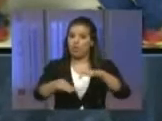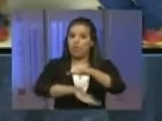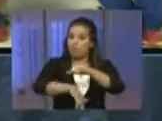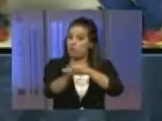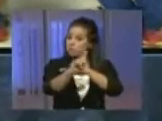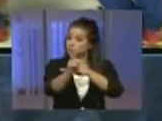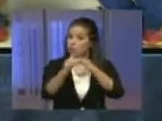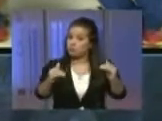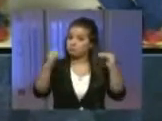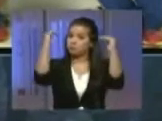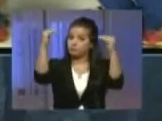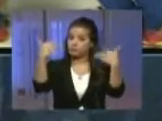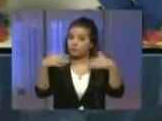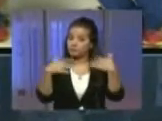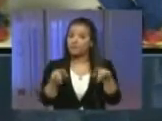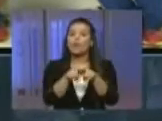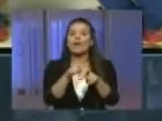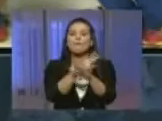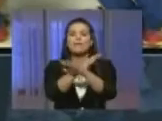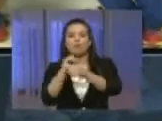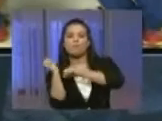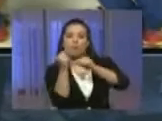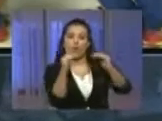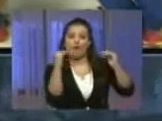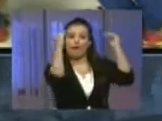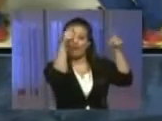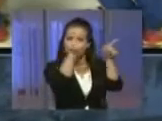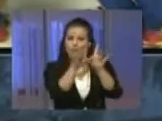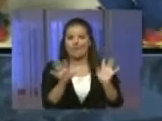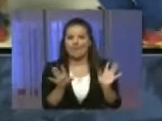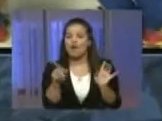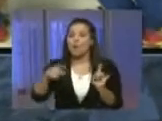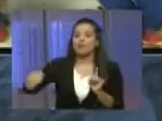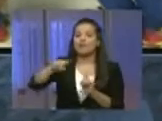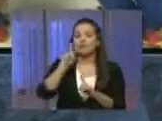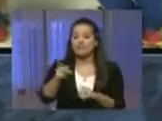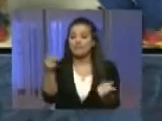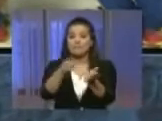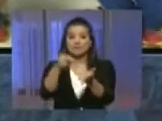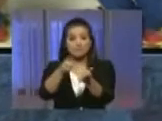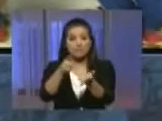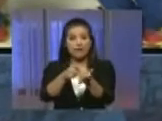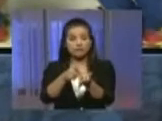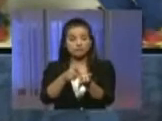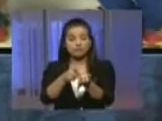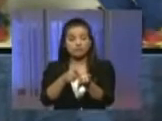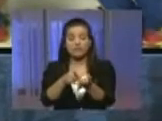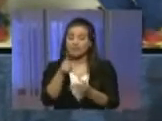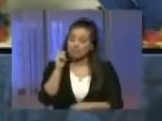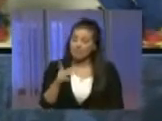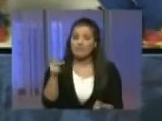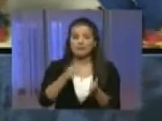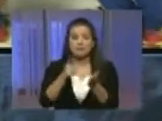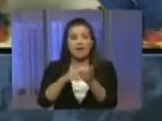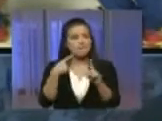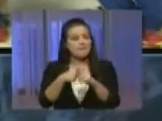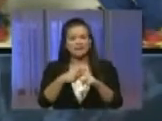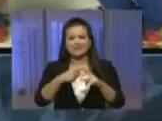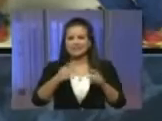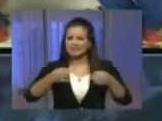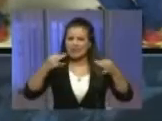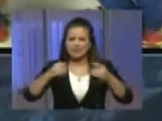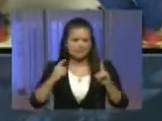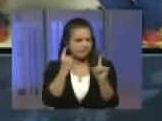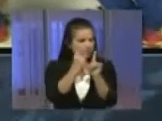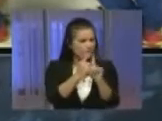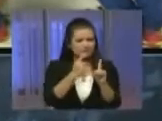responsabilidad todos los que están en la olimpiadas tienen responsabilidad de ser atletas participantes y competidores pero